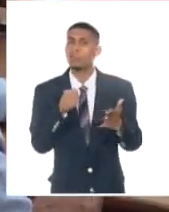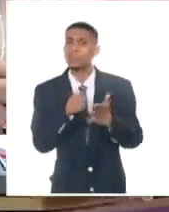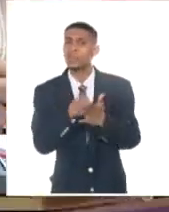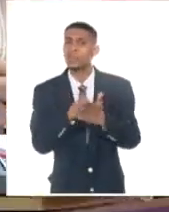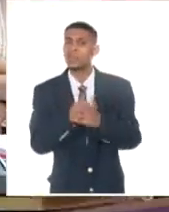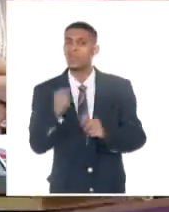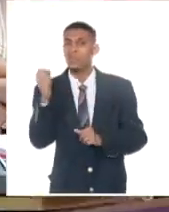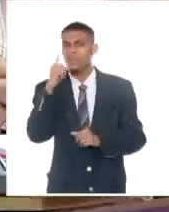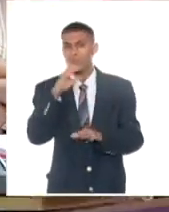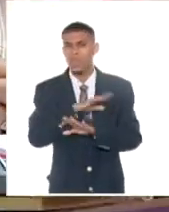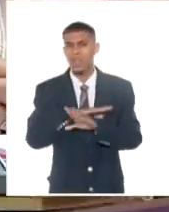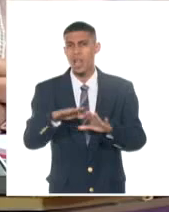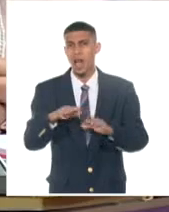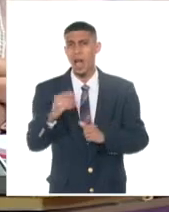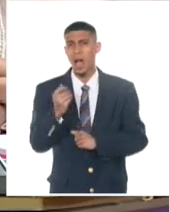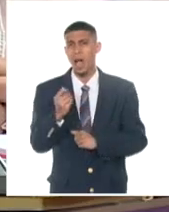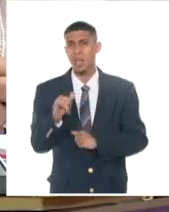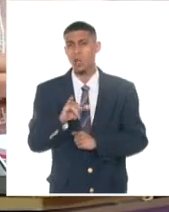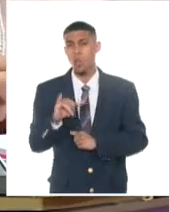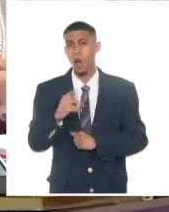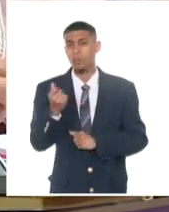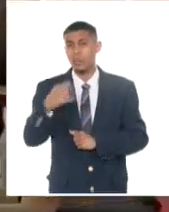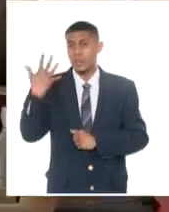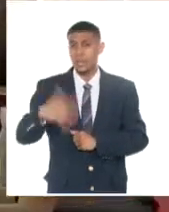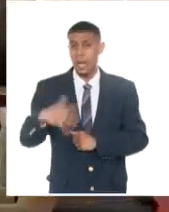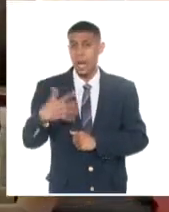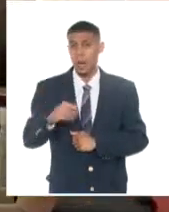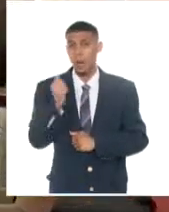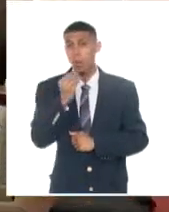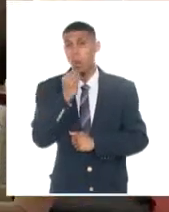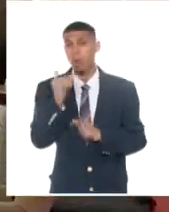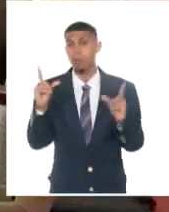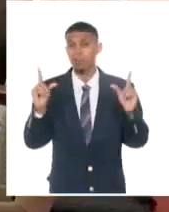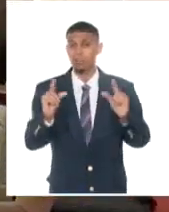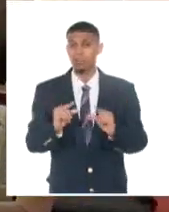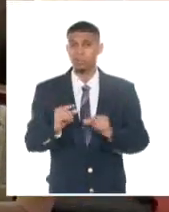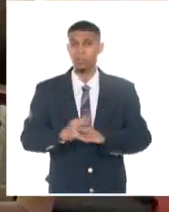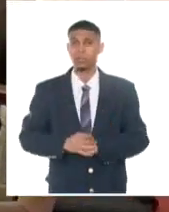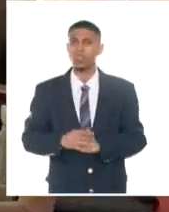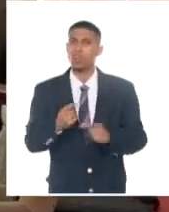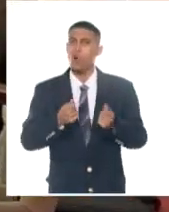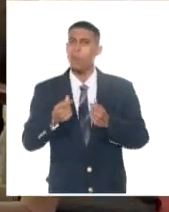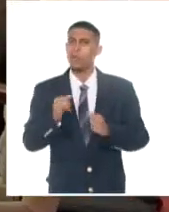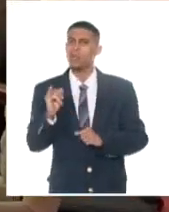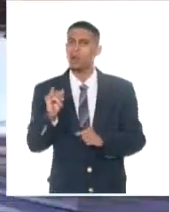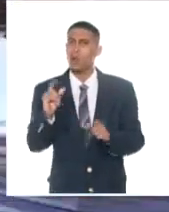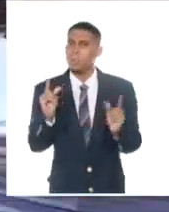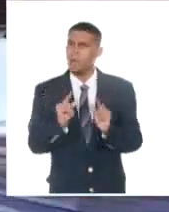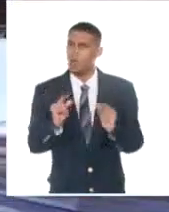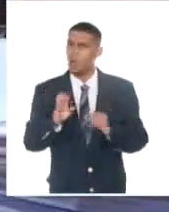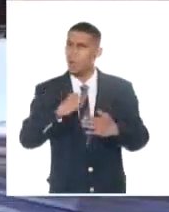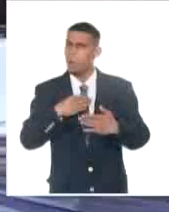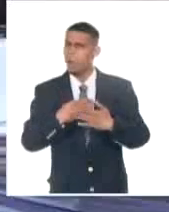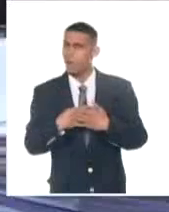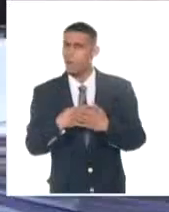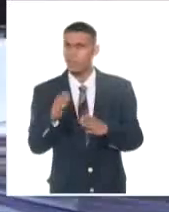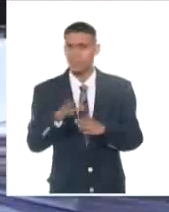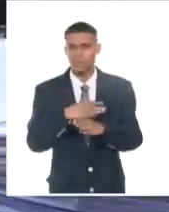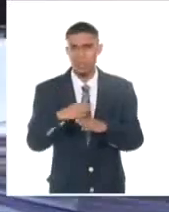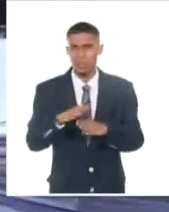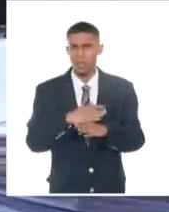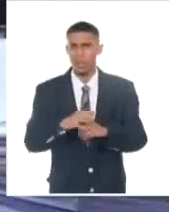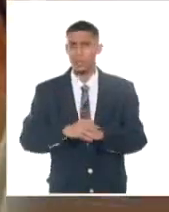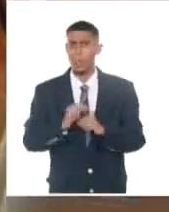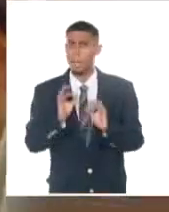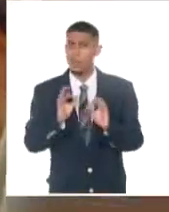el fin de evitar los precios abusivos. Las inspecciones realizadas al comercio minorista y mayorista dan cuenta de que el control